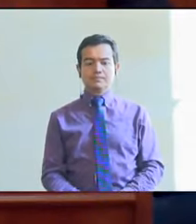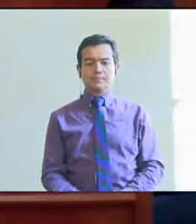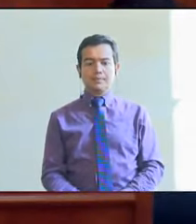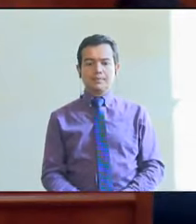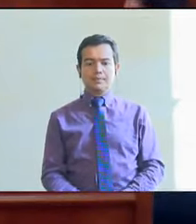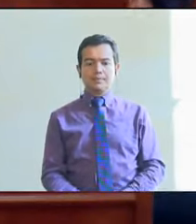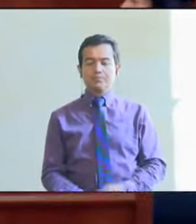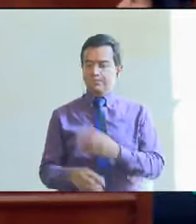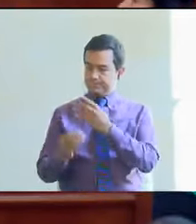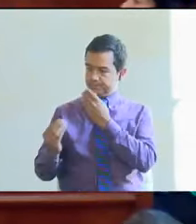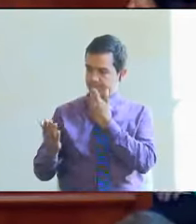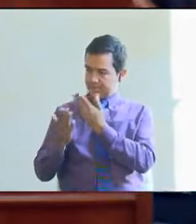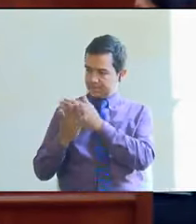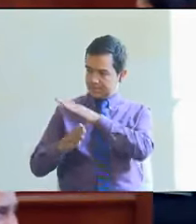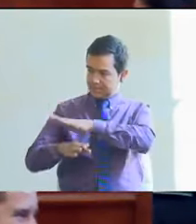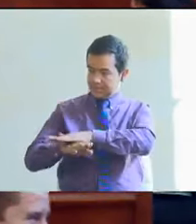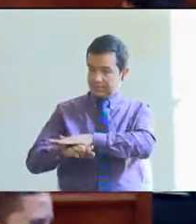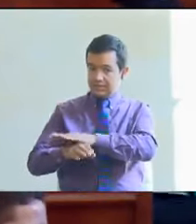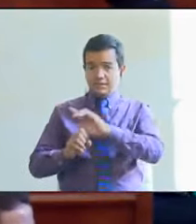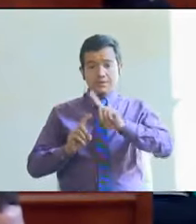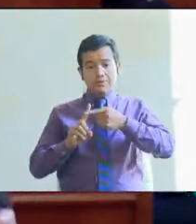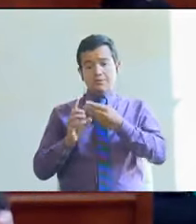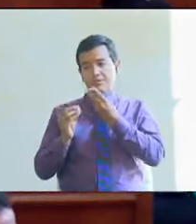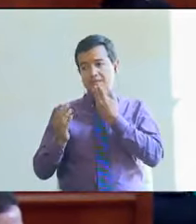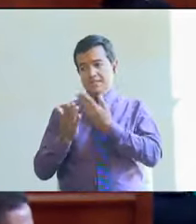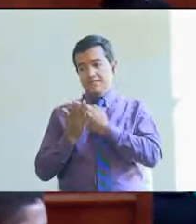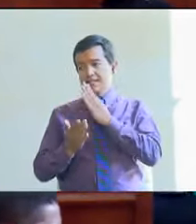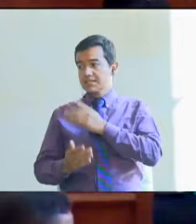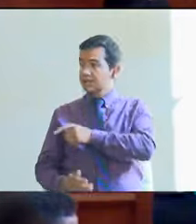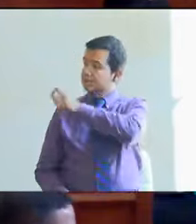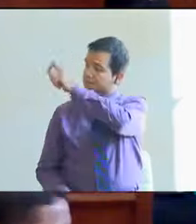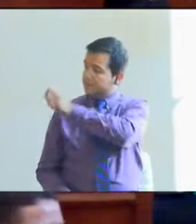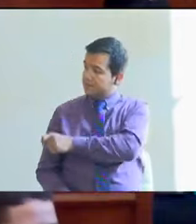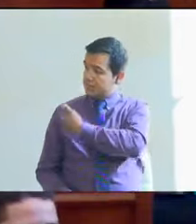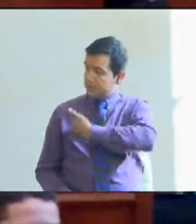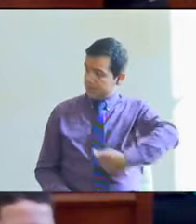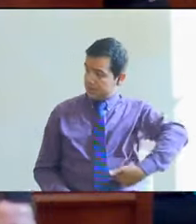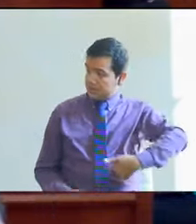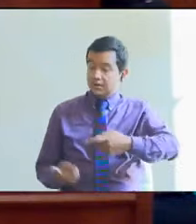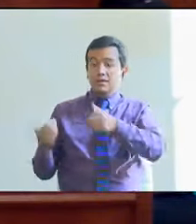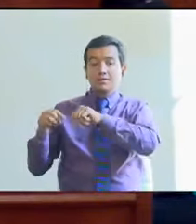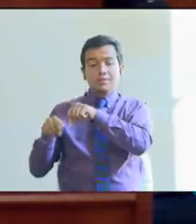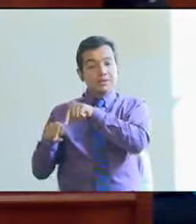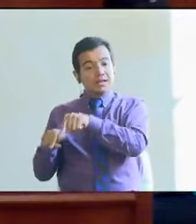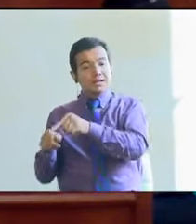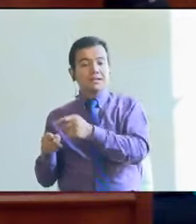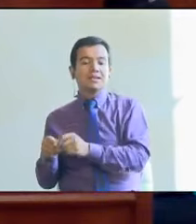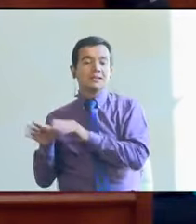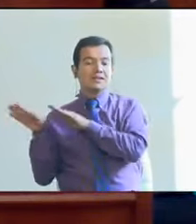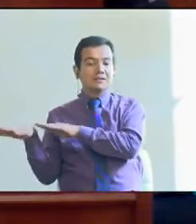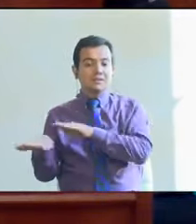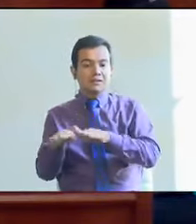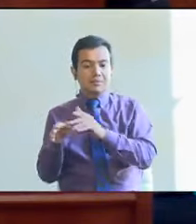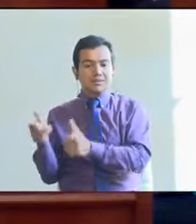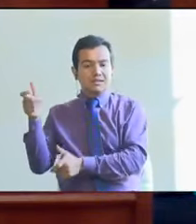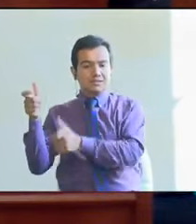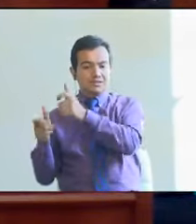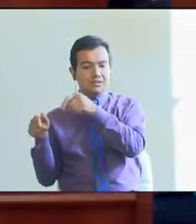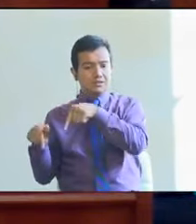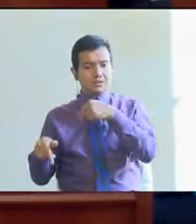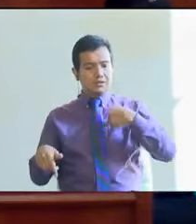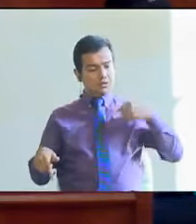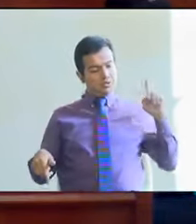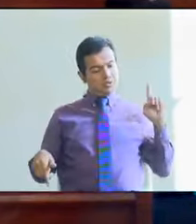Muy buenas tardes quiero agradecerle al ciudadano presidente y a la cámara de representantes de Colombia por permitirme estar